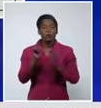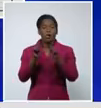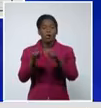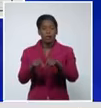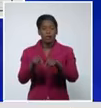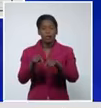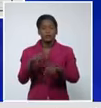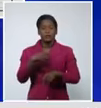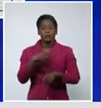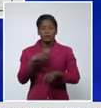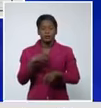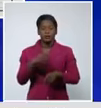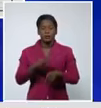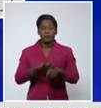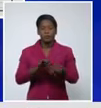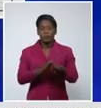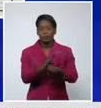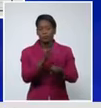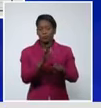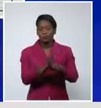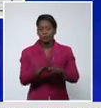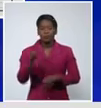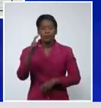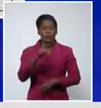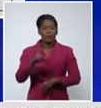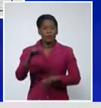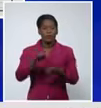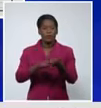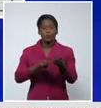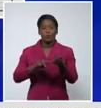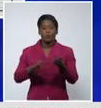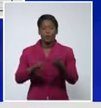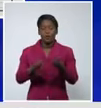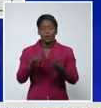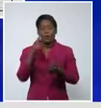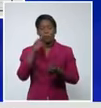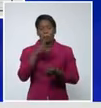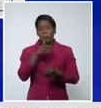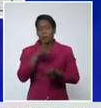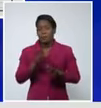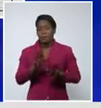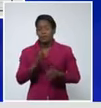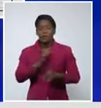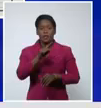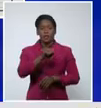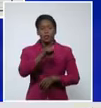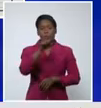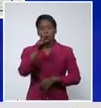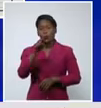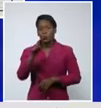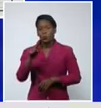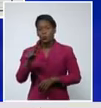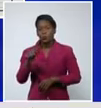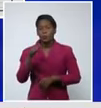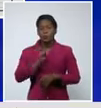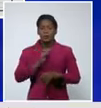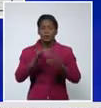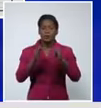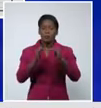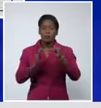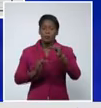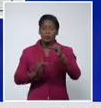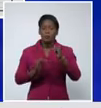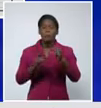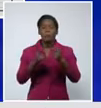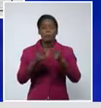Camagüey, ahí está la curva, parece que quiere descender, pero de todas formas, con una